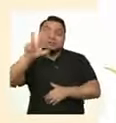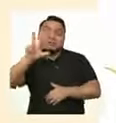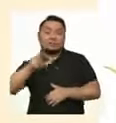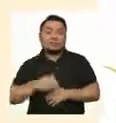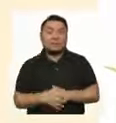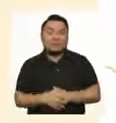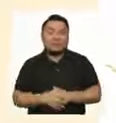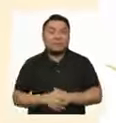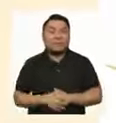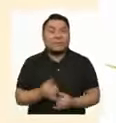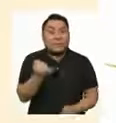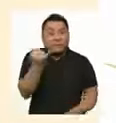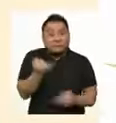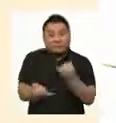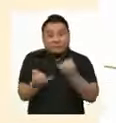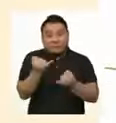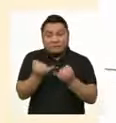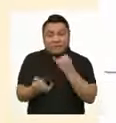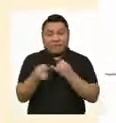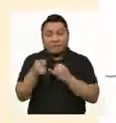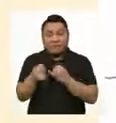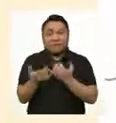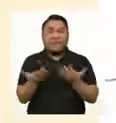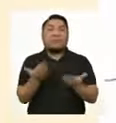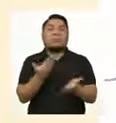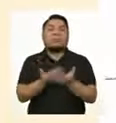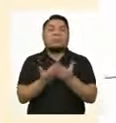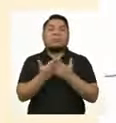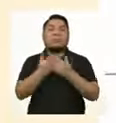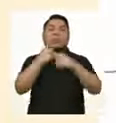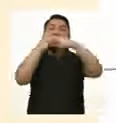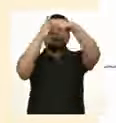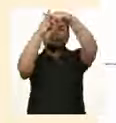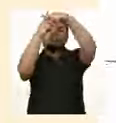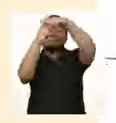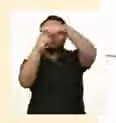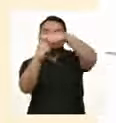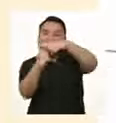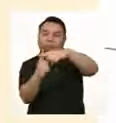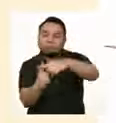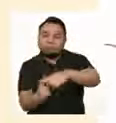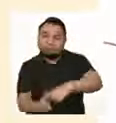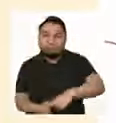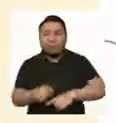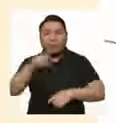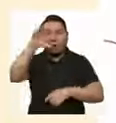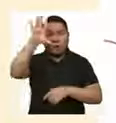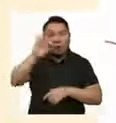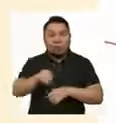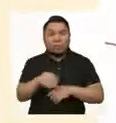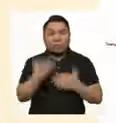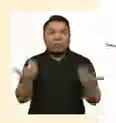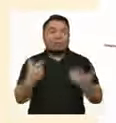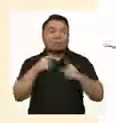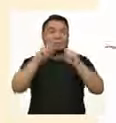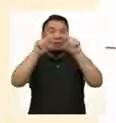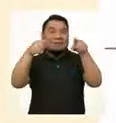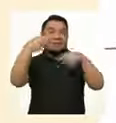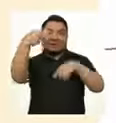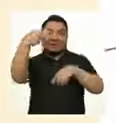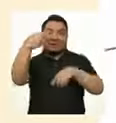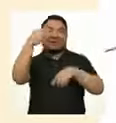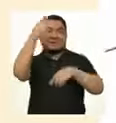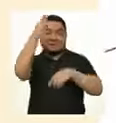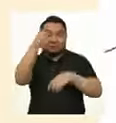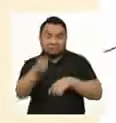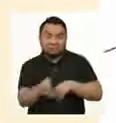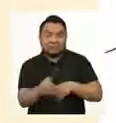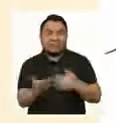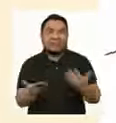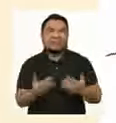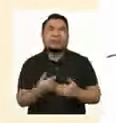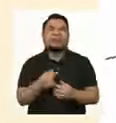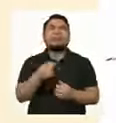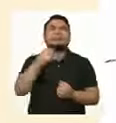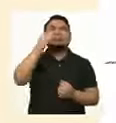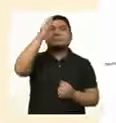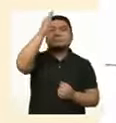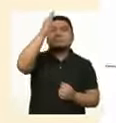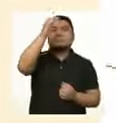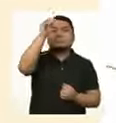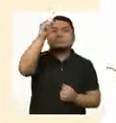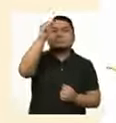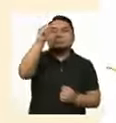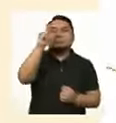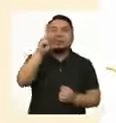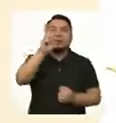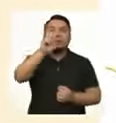Y finalmente, comprobamos que la suma de todas las frecuencias relativas, un décimo, más 2 décimos,